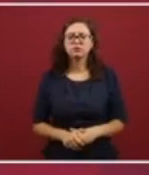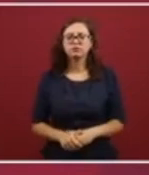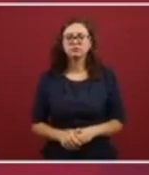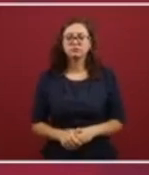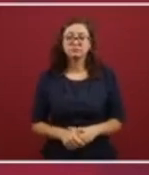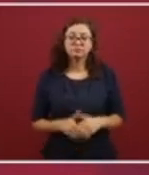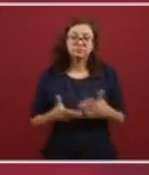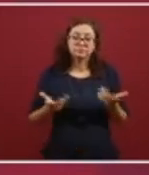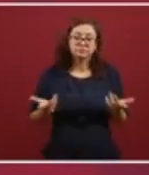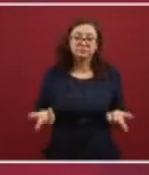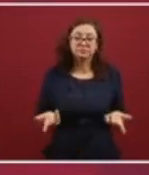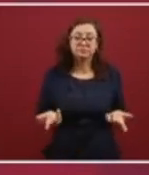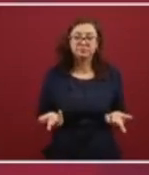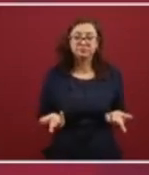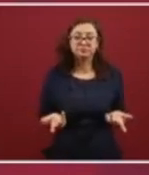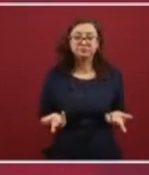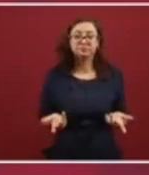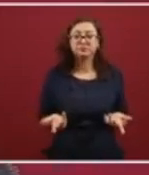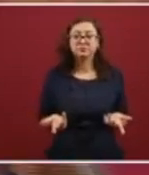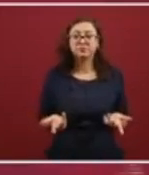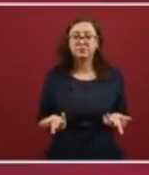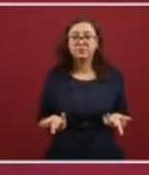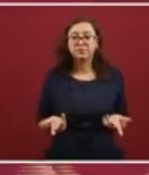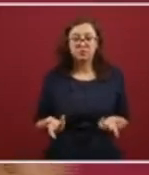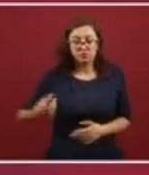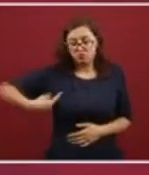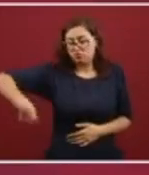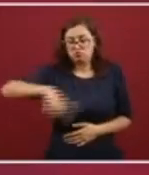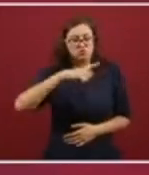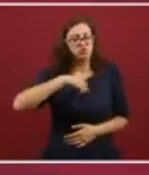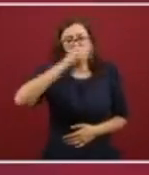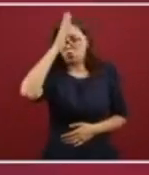Entonces, y ahí mismo digo, estamos en contra de esto,